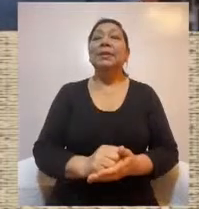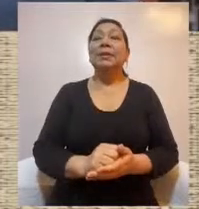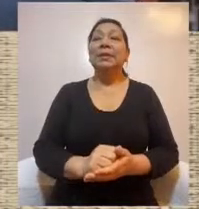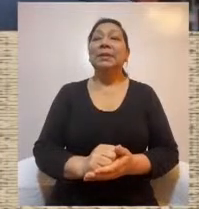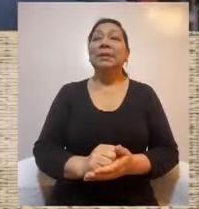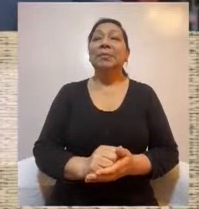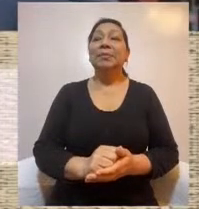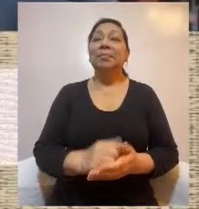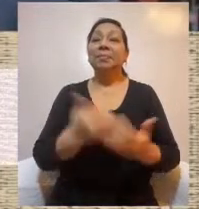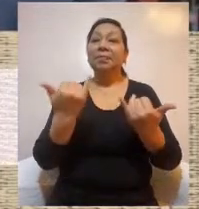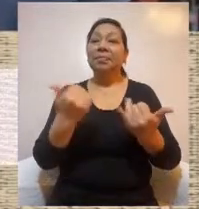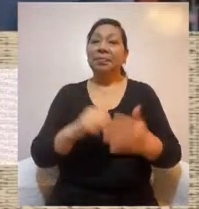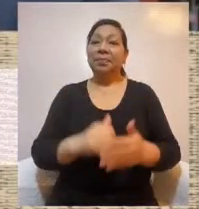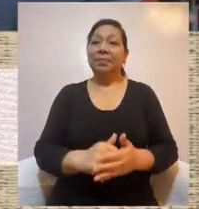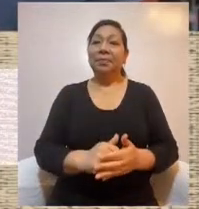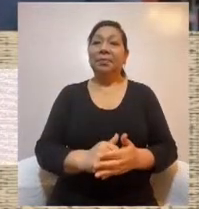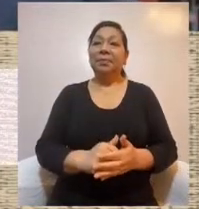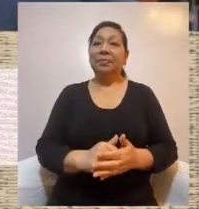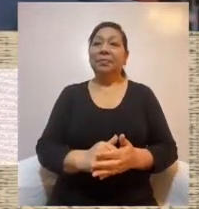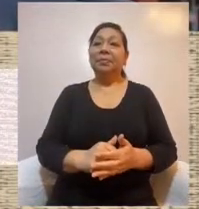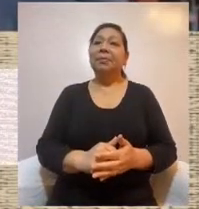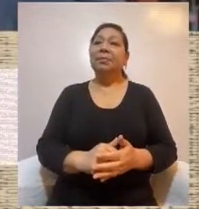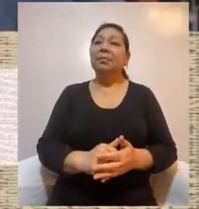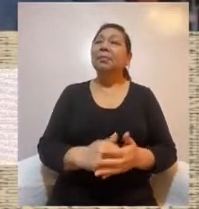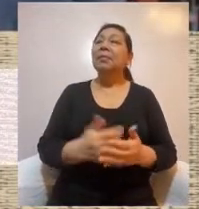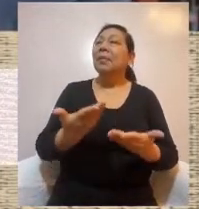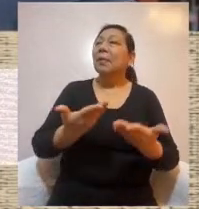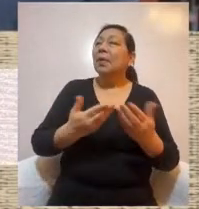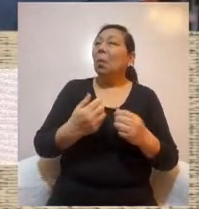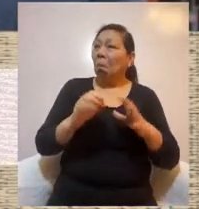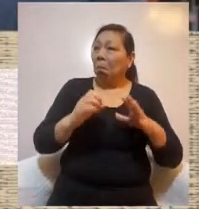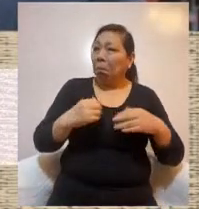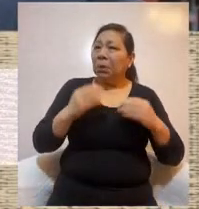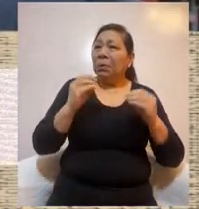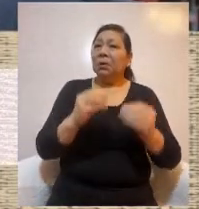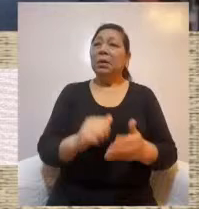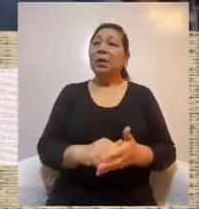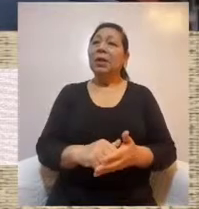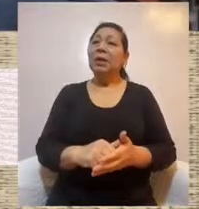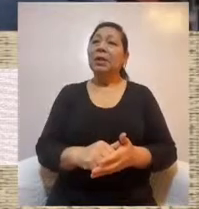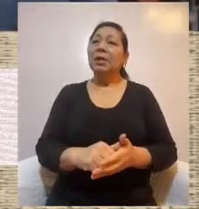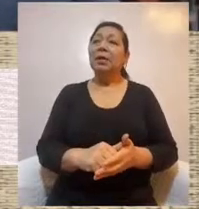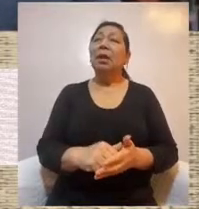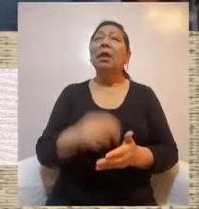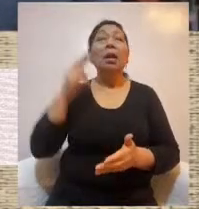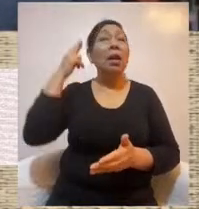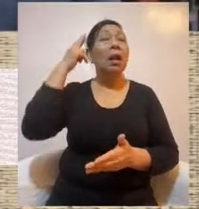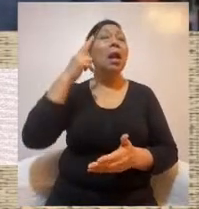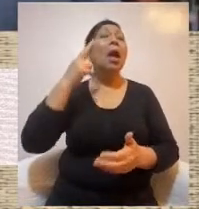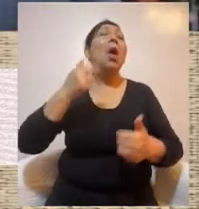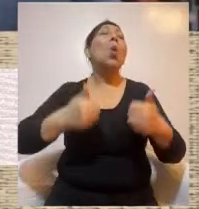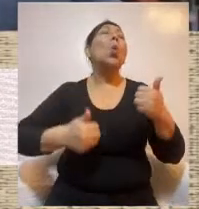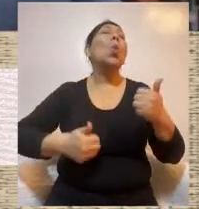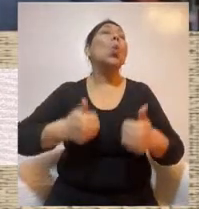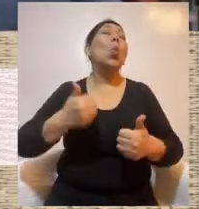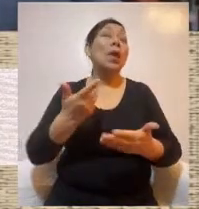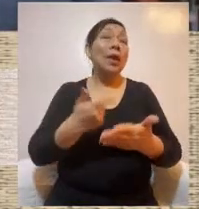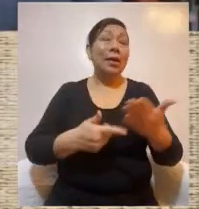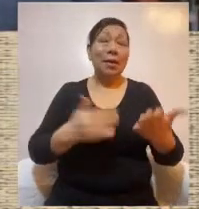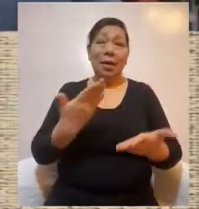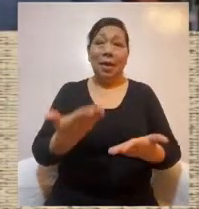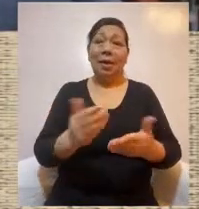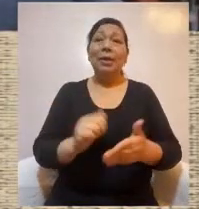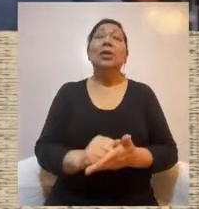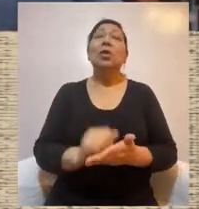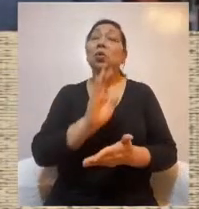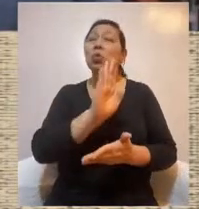instancia. Precisamente eso es lo que quería preguntarte enseguida. ¿Podrías precisarnos las razones por las que, pese